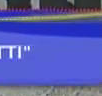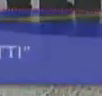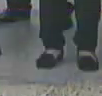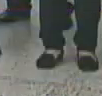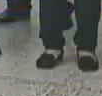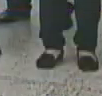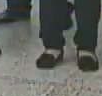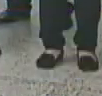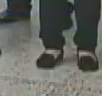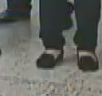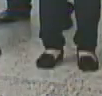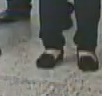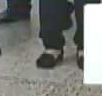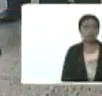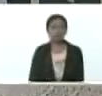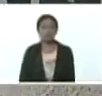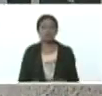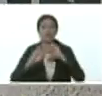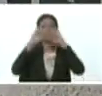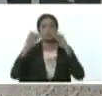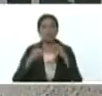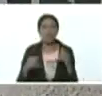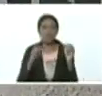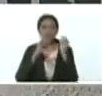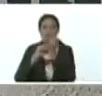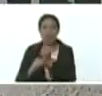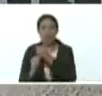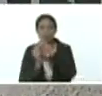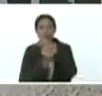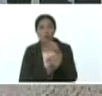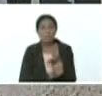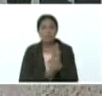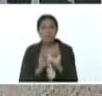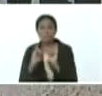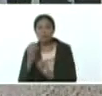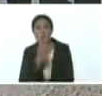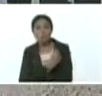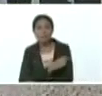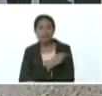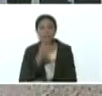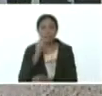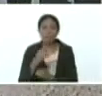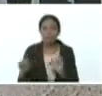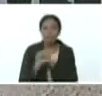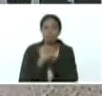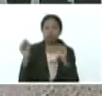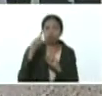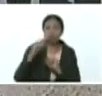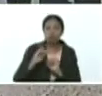Felicidades a Tucupita y a Delta Macuro. Este hospital también fue saboteado con una bomba